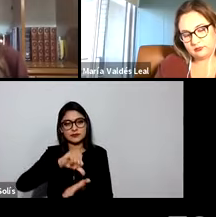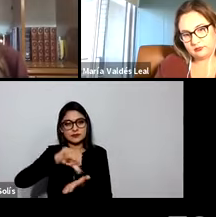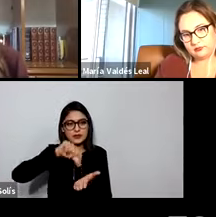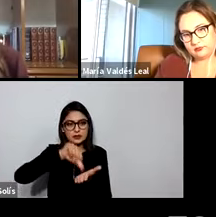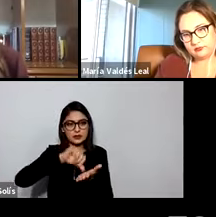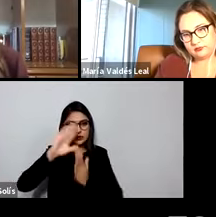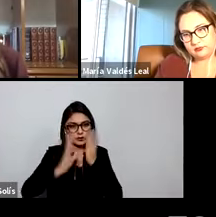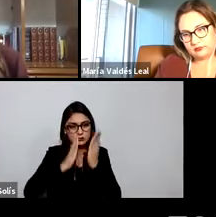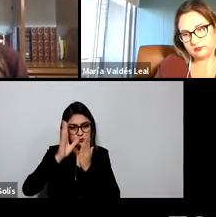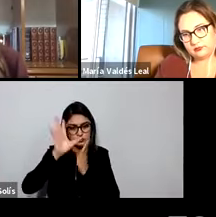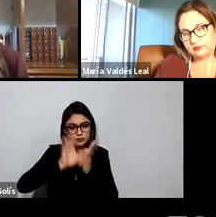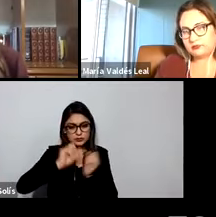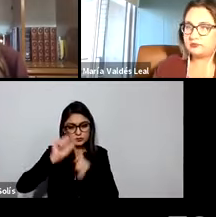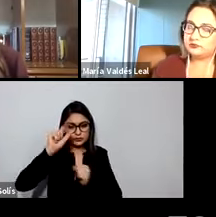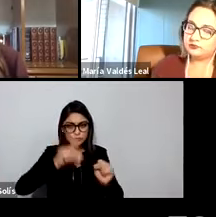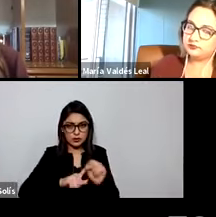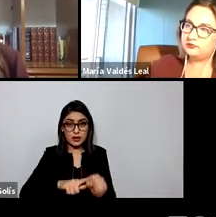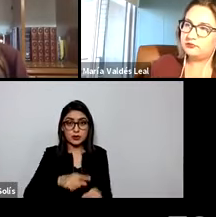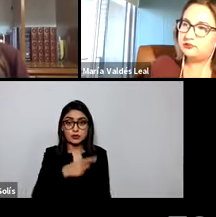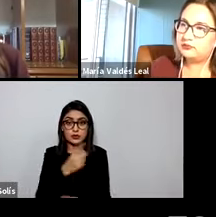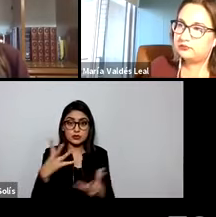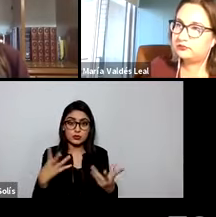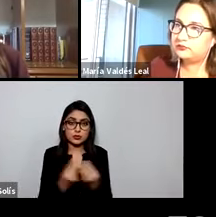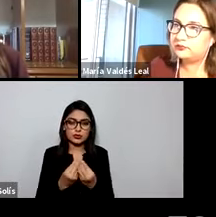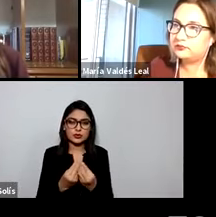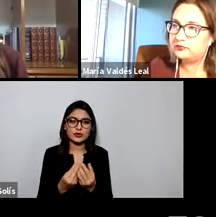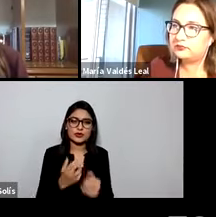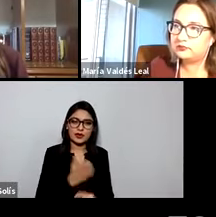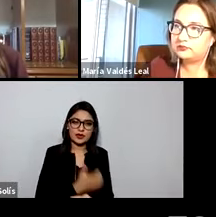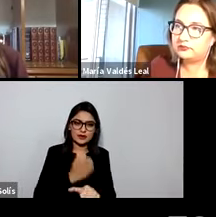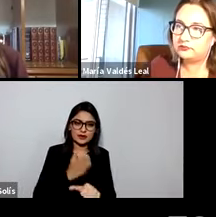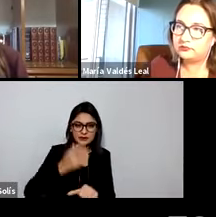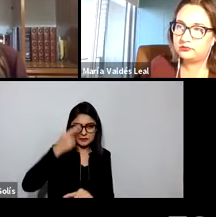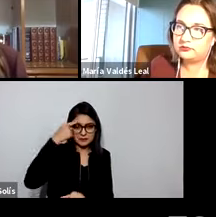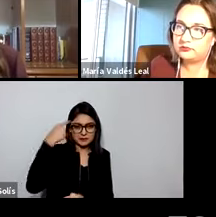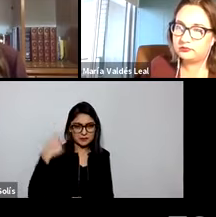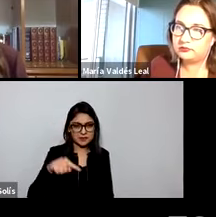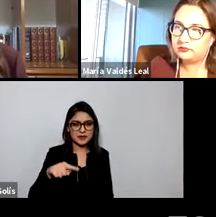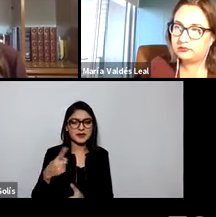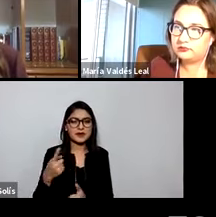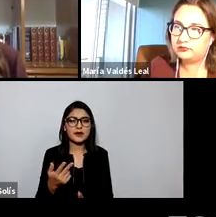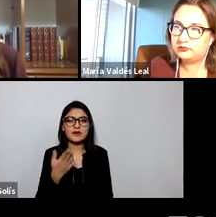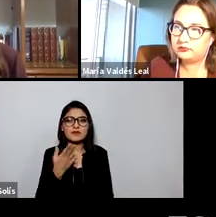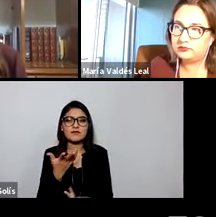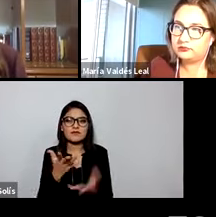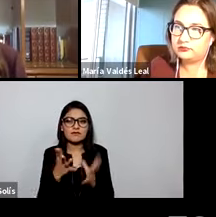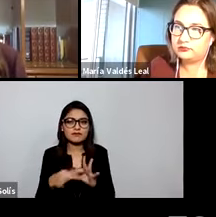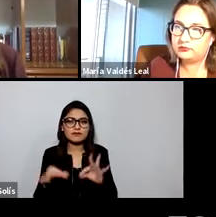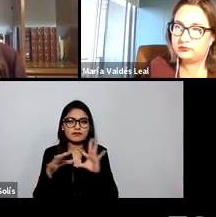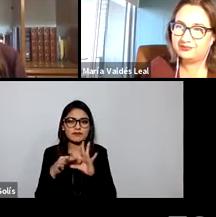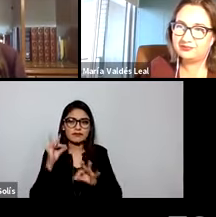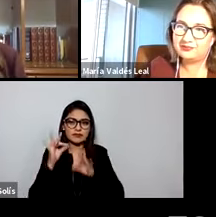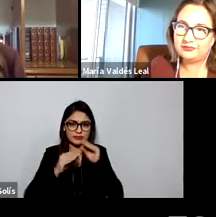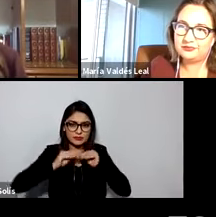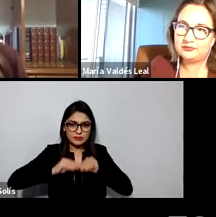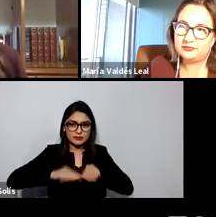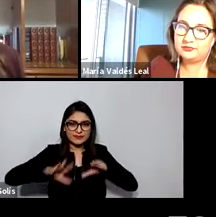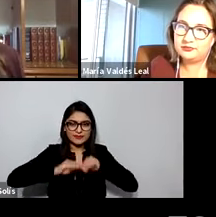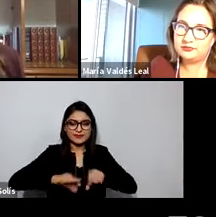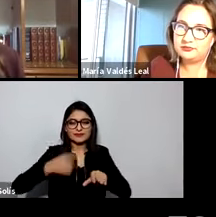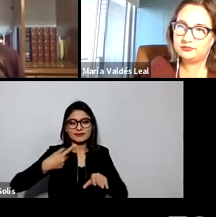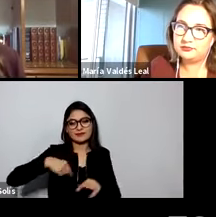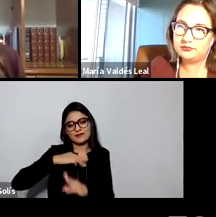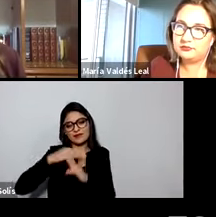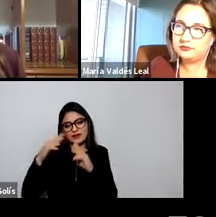por acompañarnos en el análisis y en general en el uso y difusión de esto de